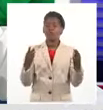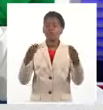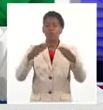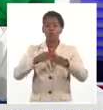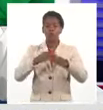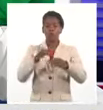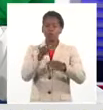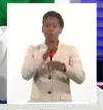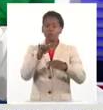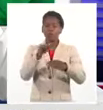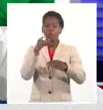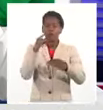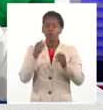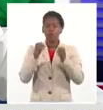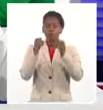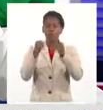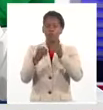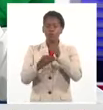su organismo.